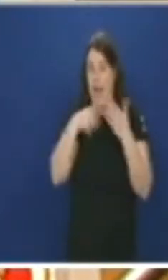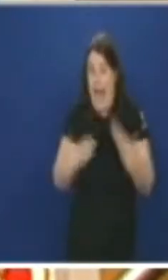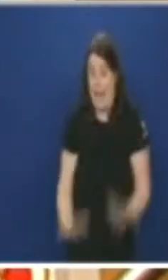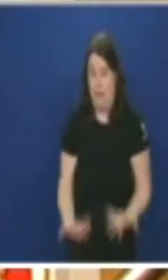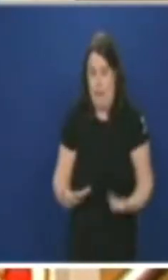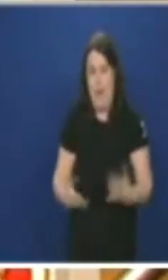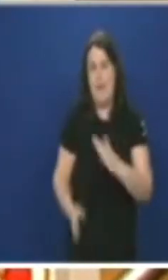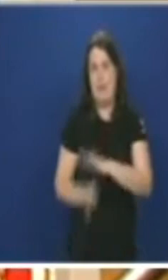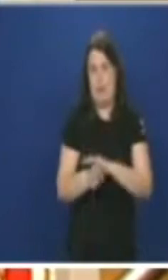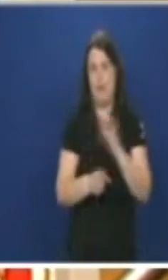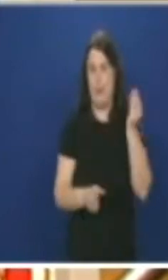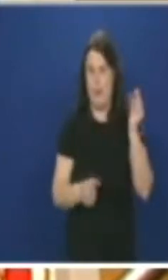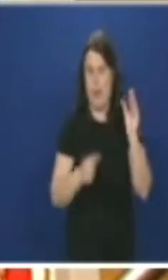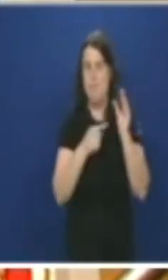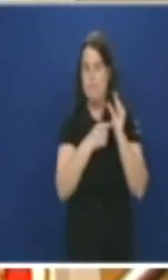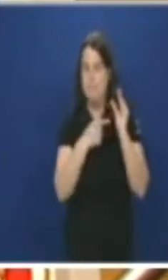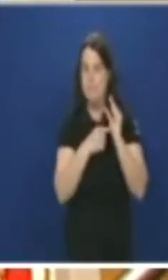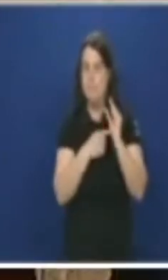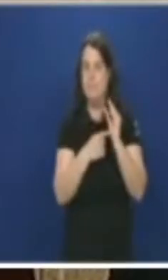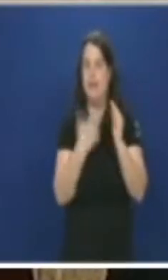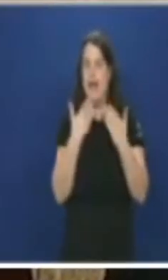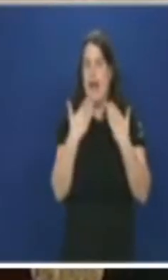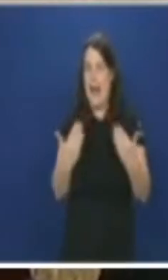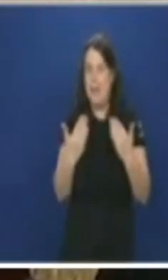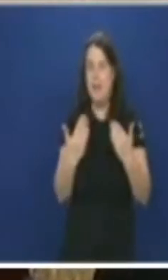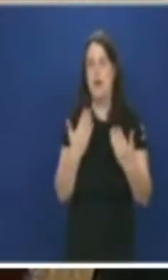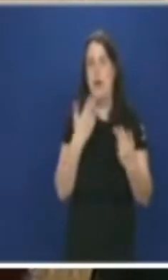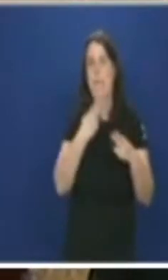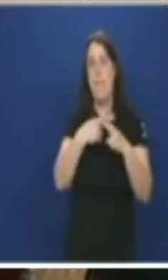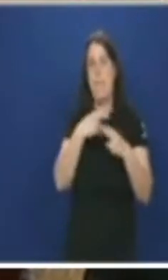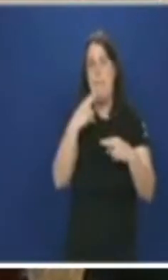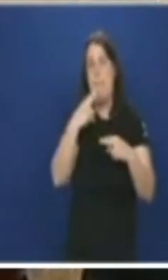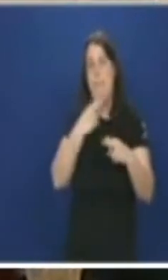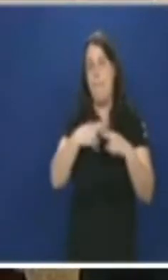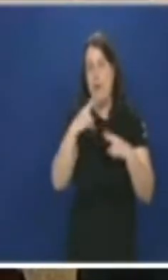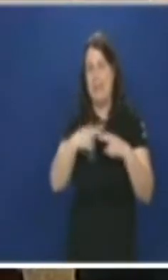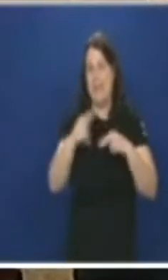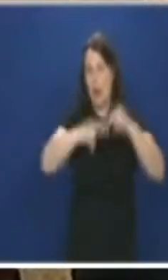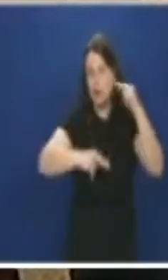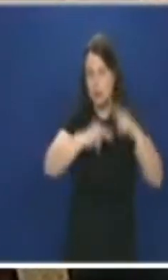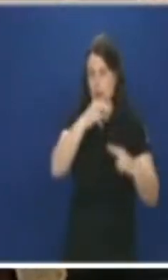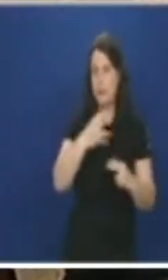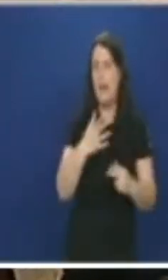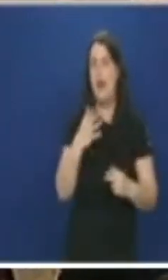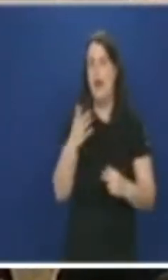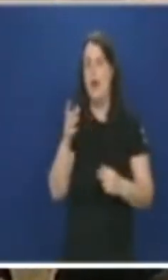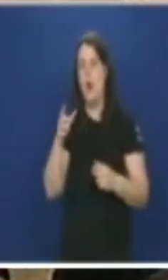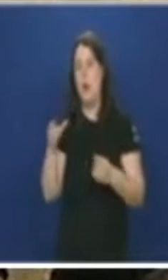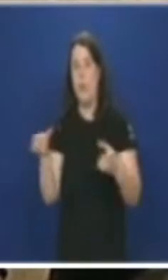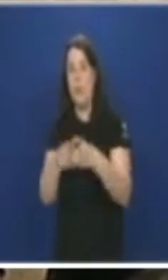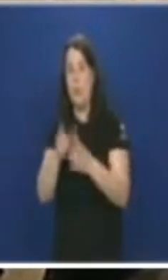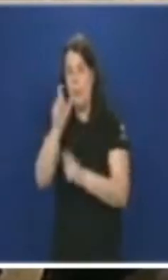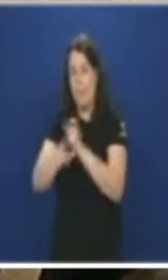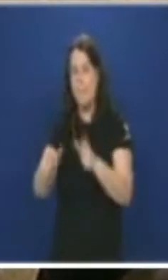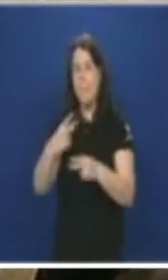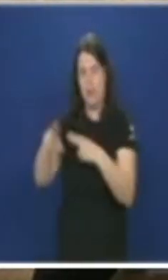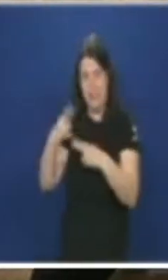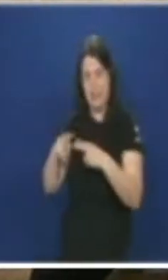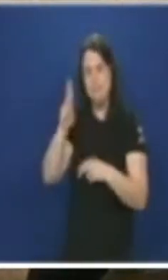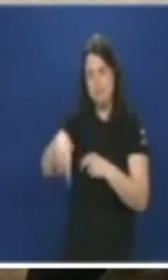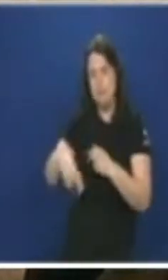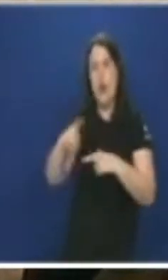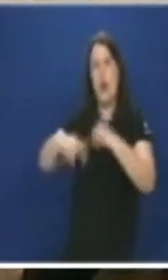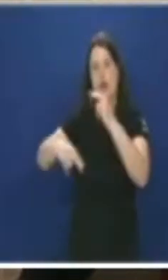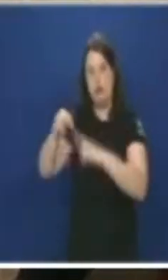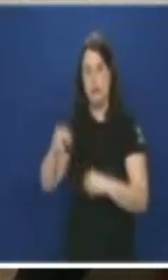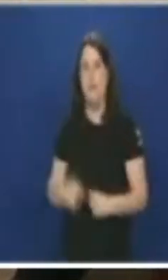habitamos, froito dunha política constructiva, practicada por políticos constructivos. Cando